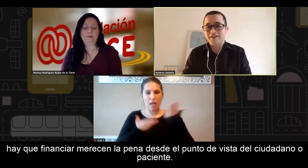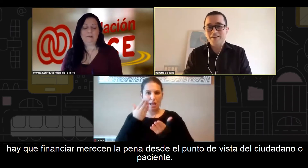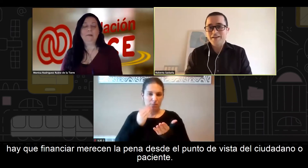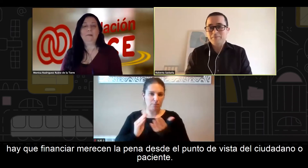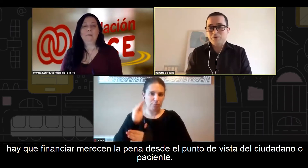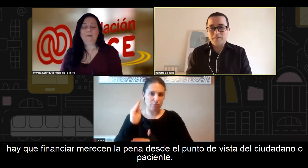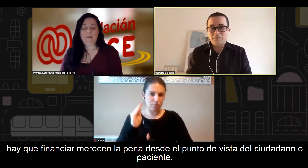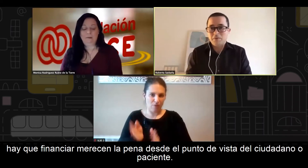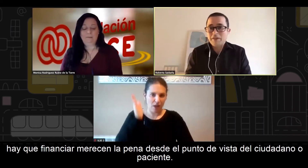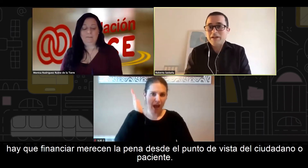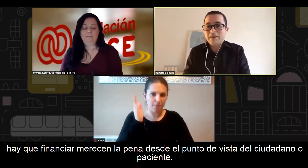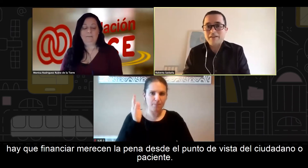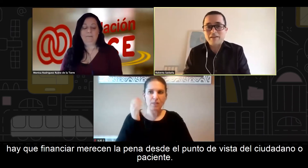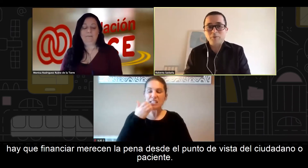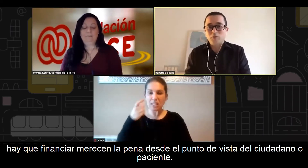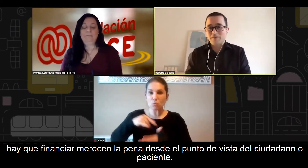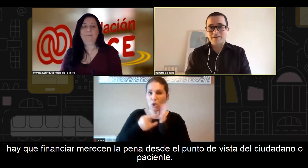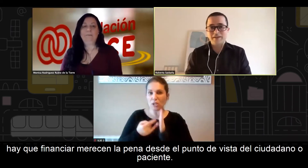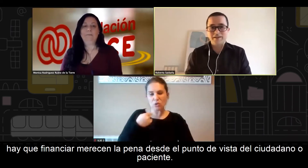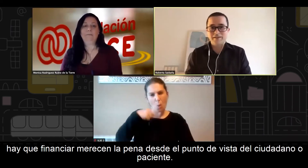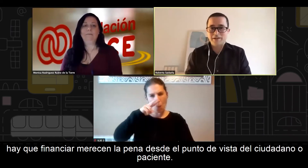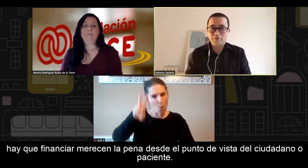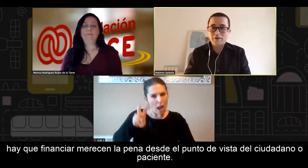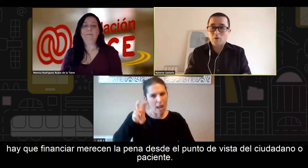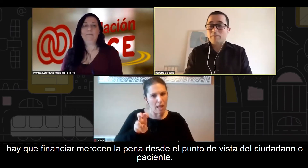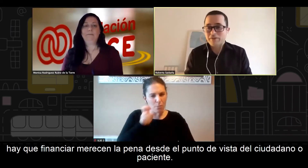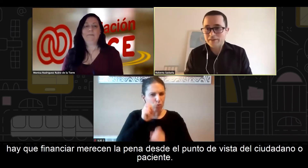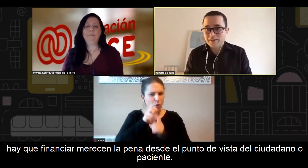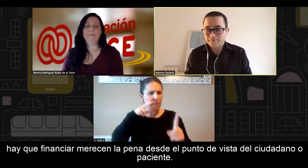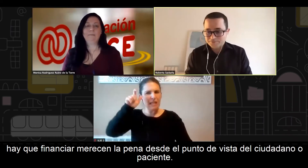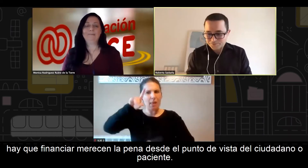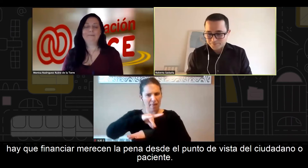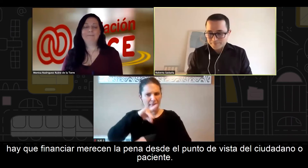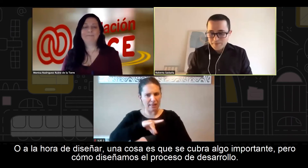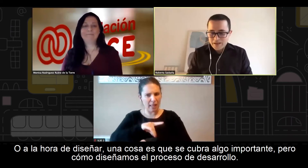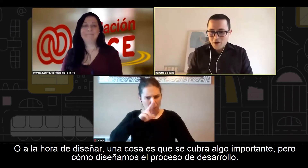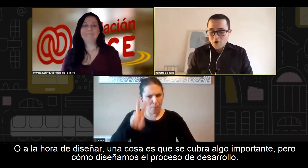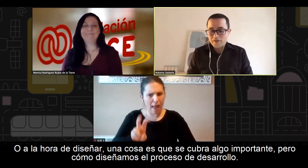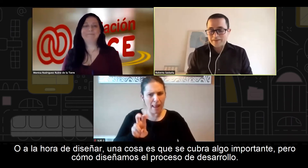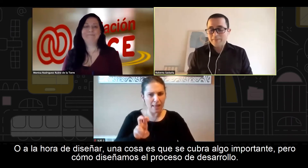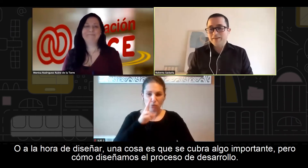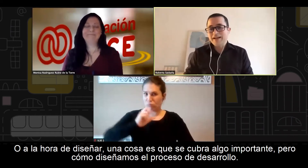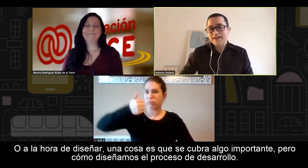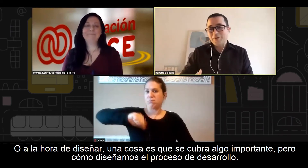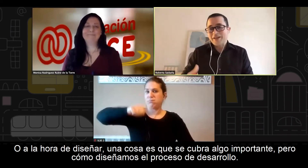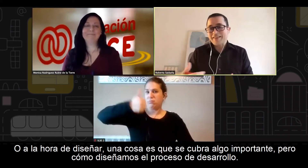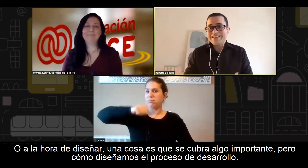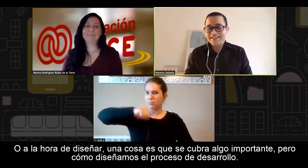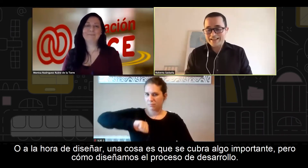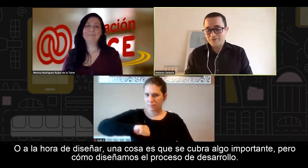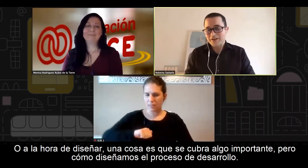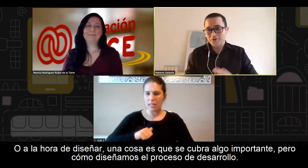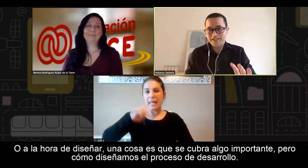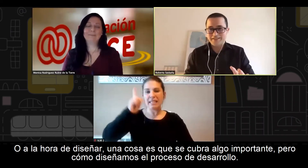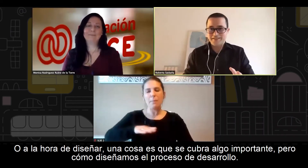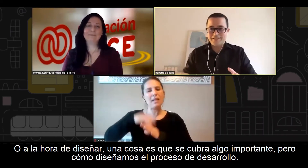financiar pues merecen la pena desde el punto de vista del ciudadano o del paciente, o directamente a la hora de diseñar.